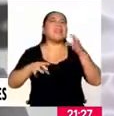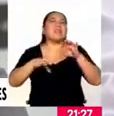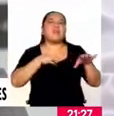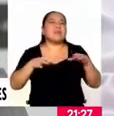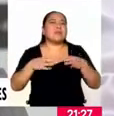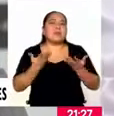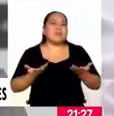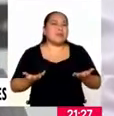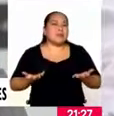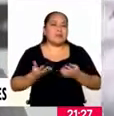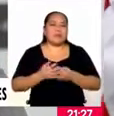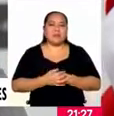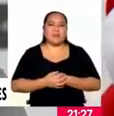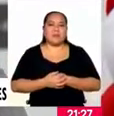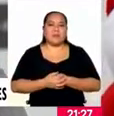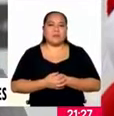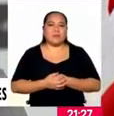actos.